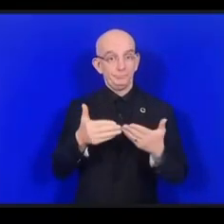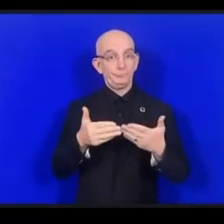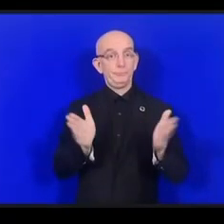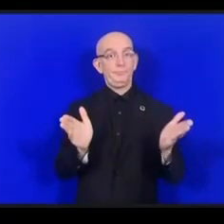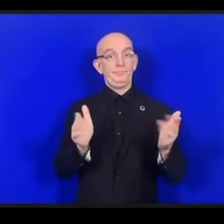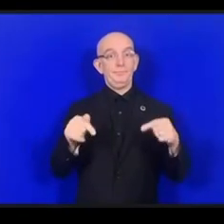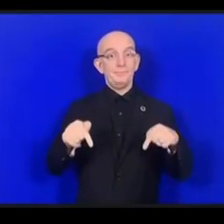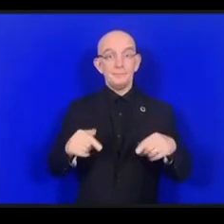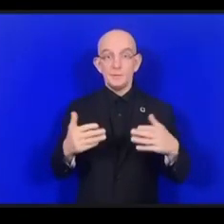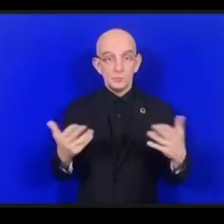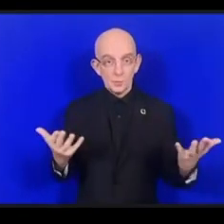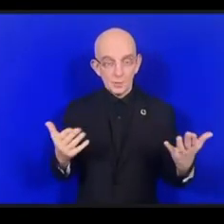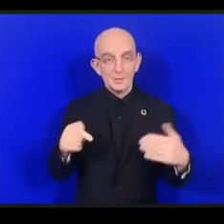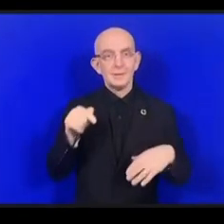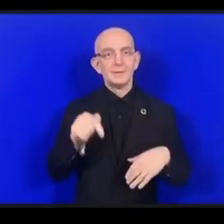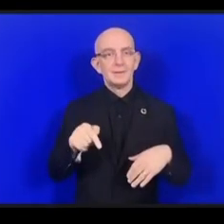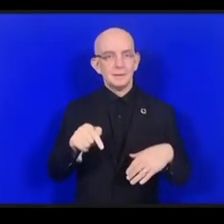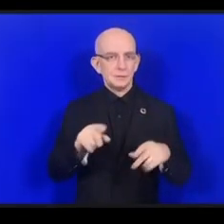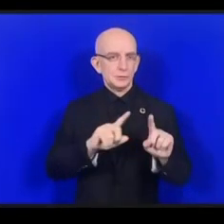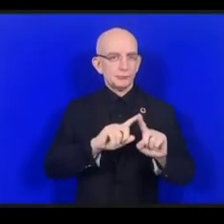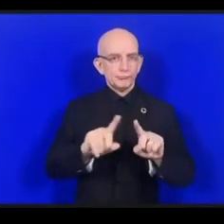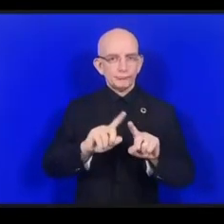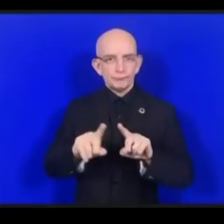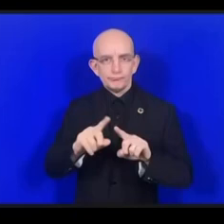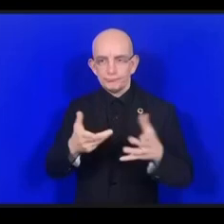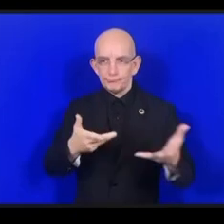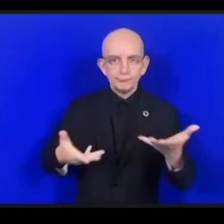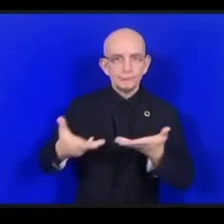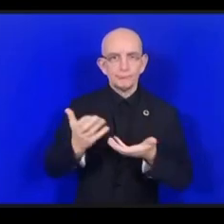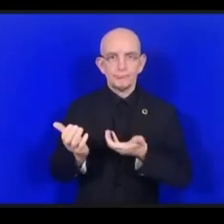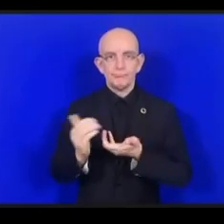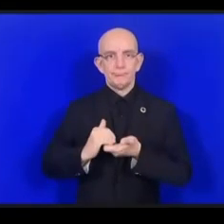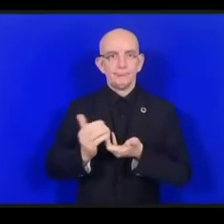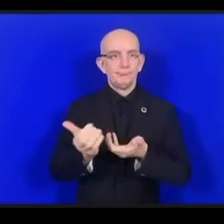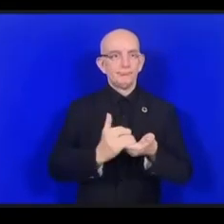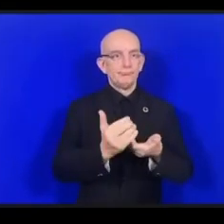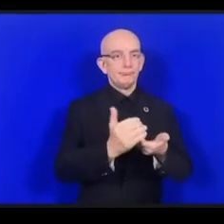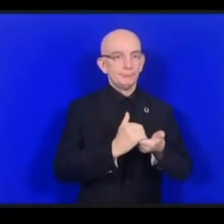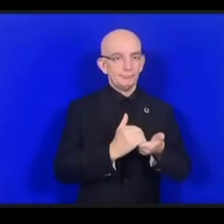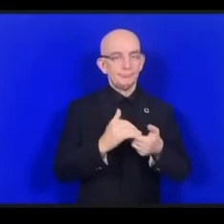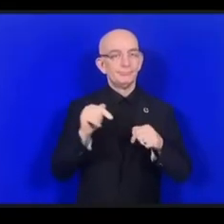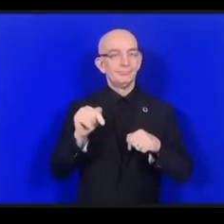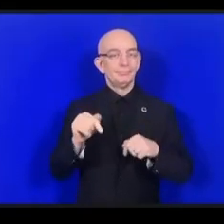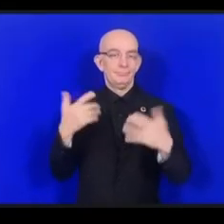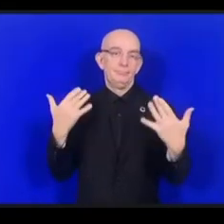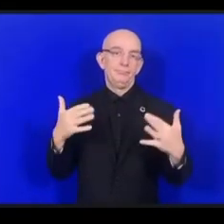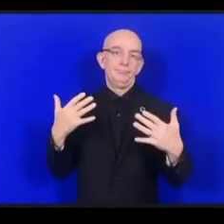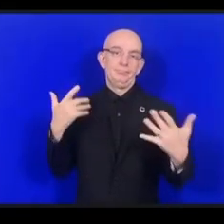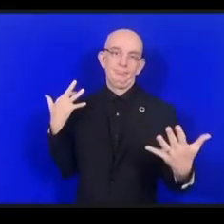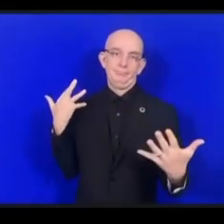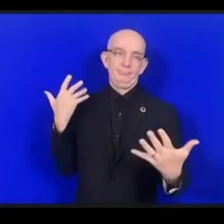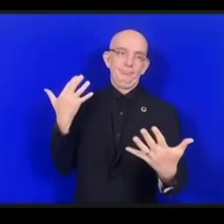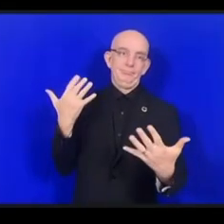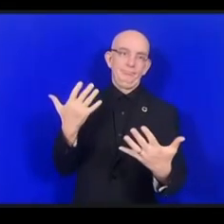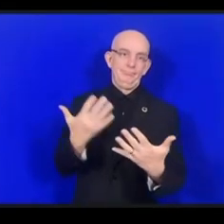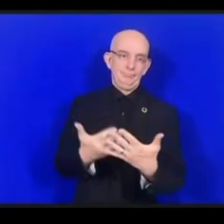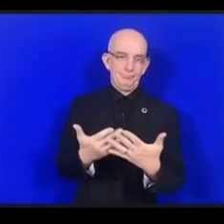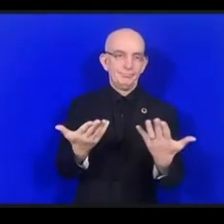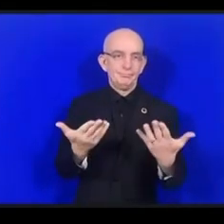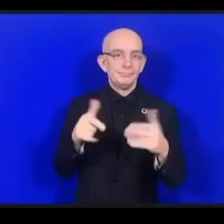coaliciones dinámicas son tan viejas como la igf empezaron en la en la primera reunión del